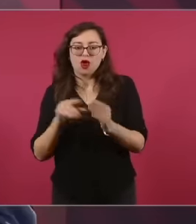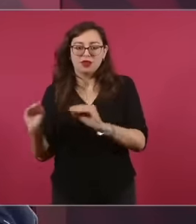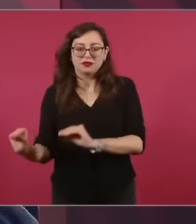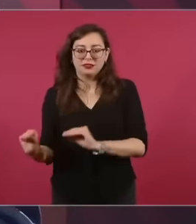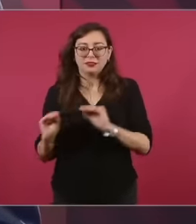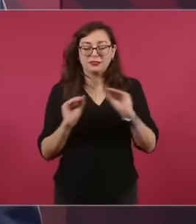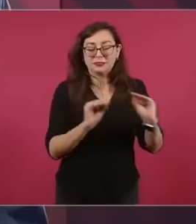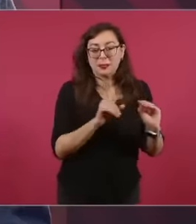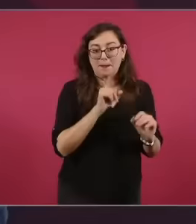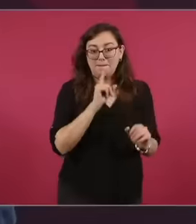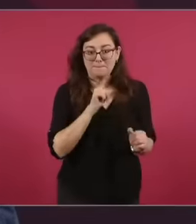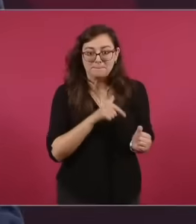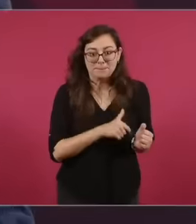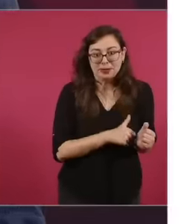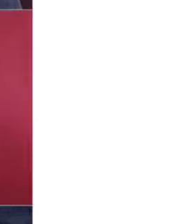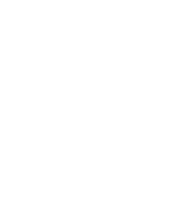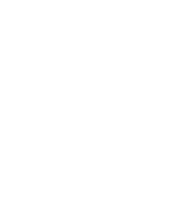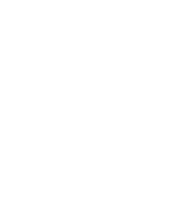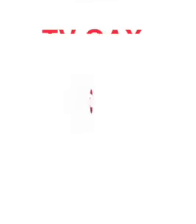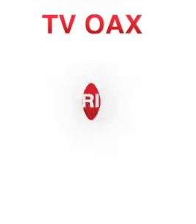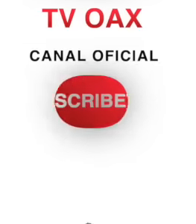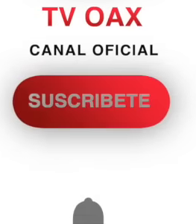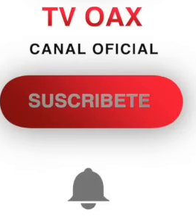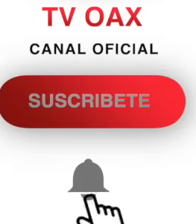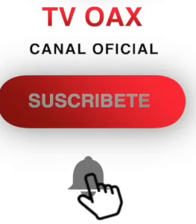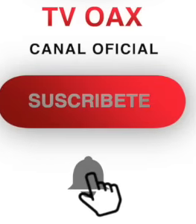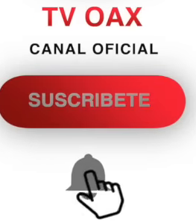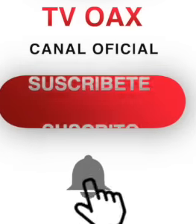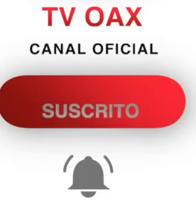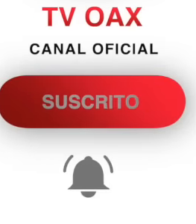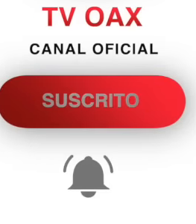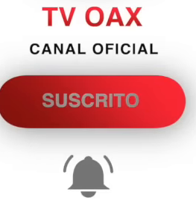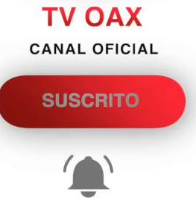Entonces, nada más que ahora